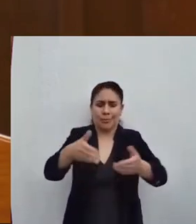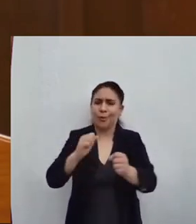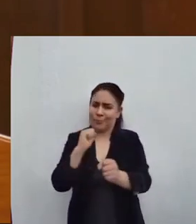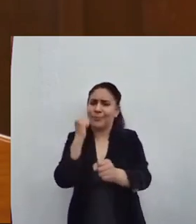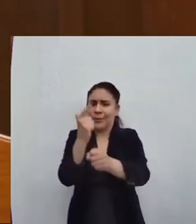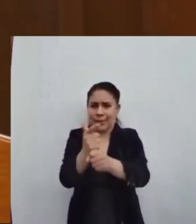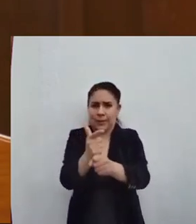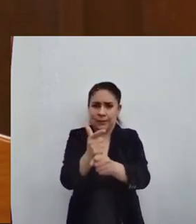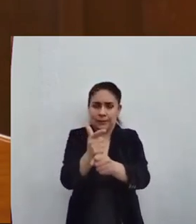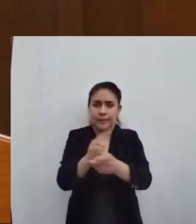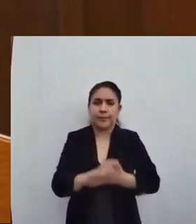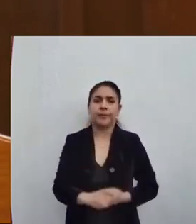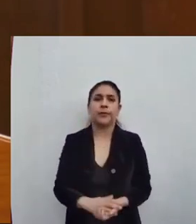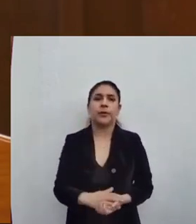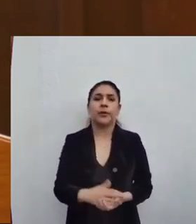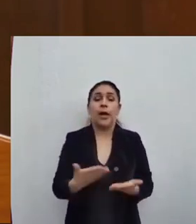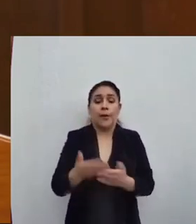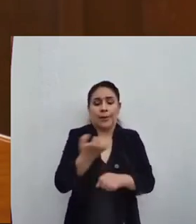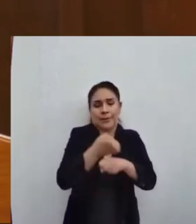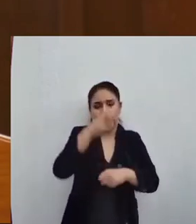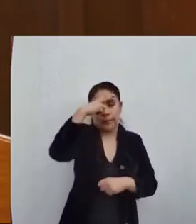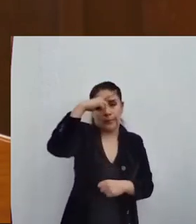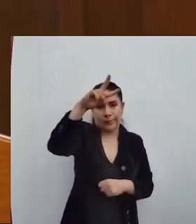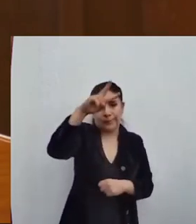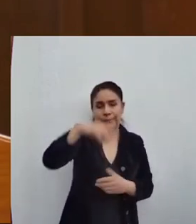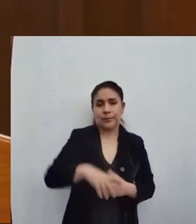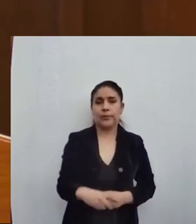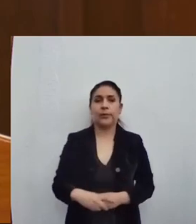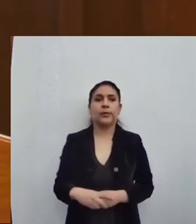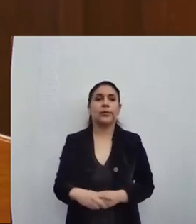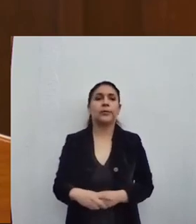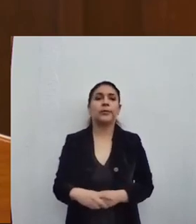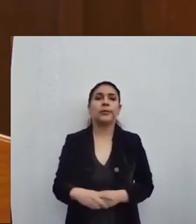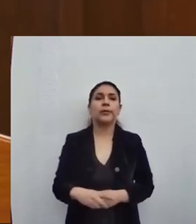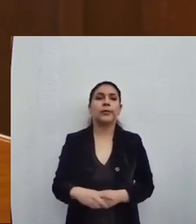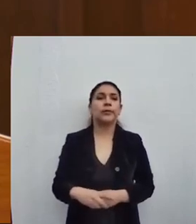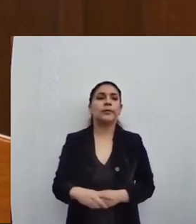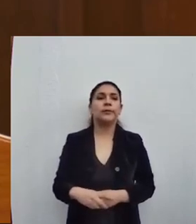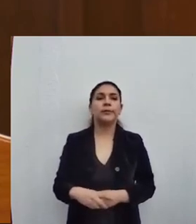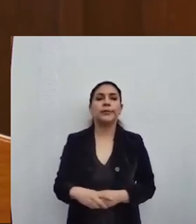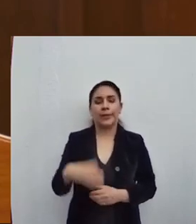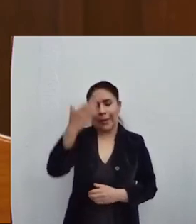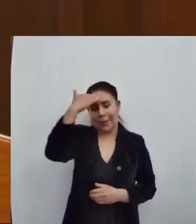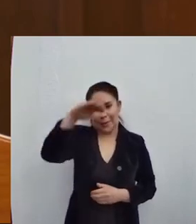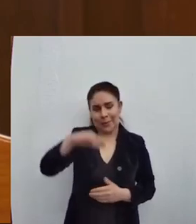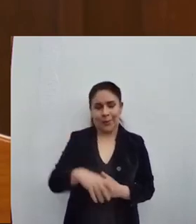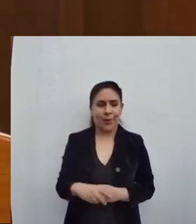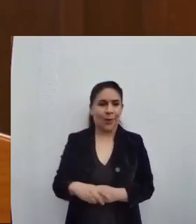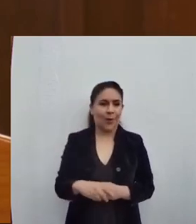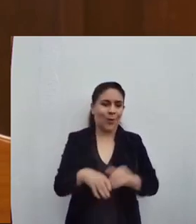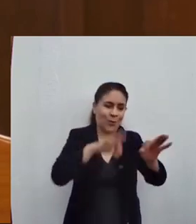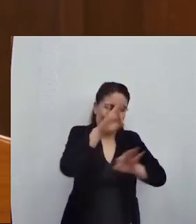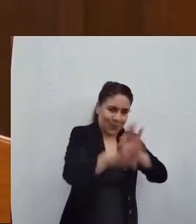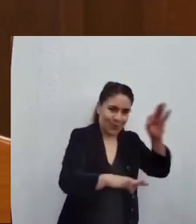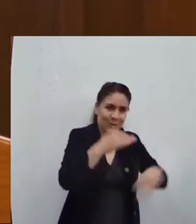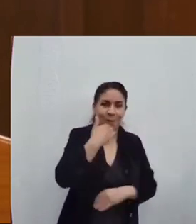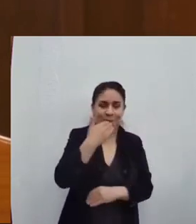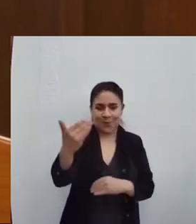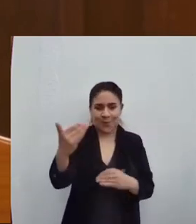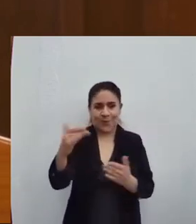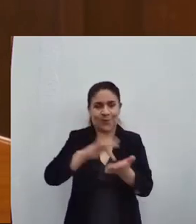enhorabuena por el Estado de México, por sus ciudadanas y ciudadanos. Muchísimas gracias y muy buenas tardes.